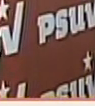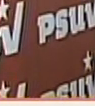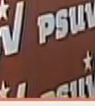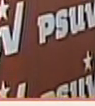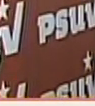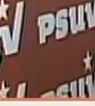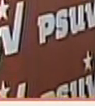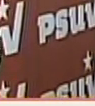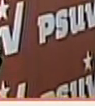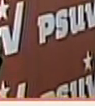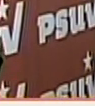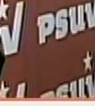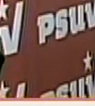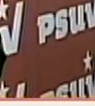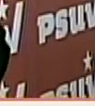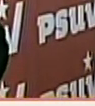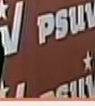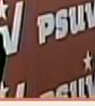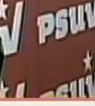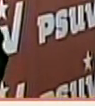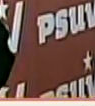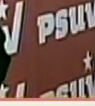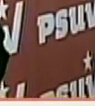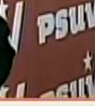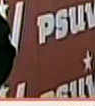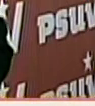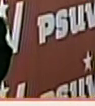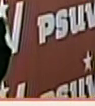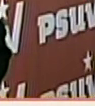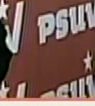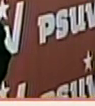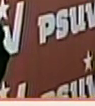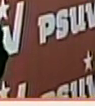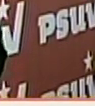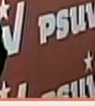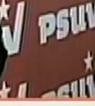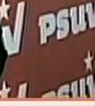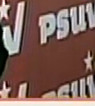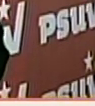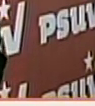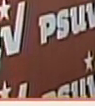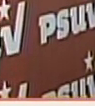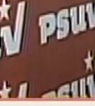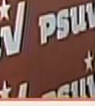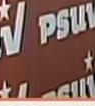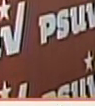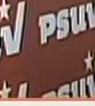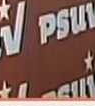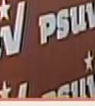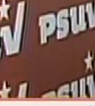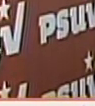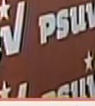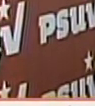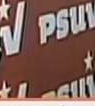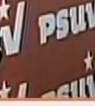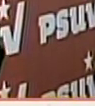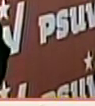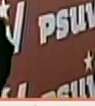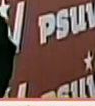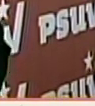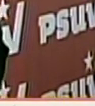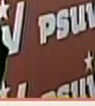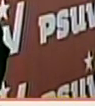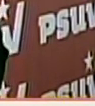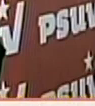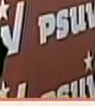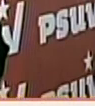eterno Hugo Chávez, así como también el próximo domingo una actividad central en la ciudad desde Caracas, una gran movilización a propósito